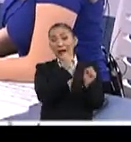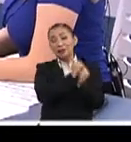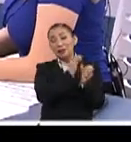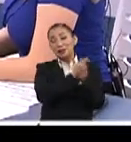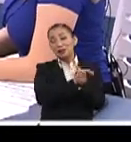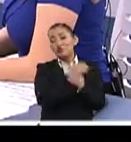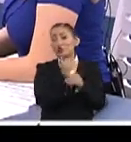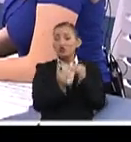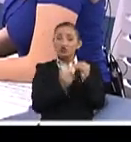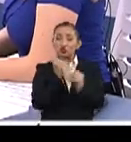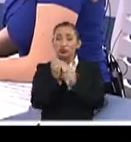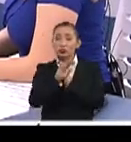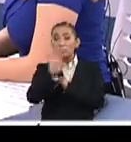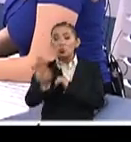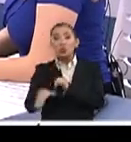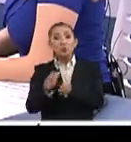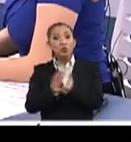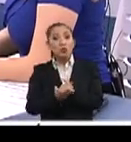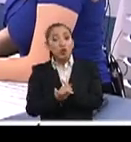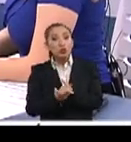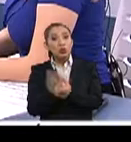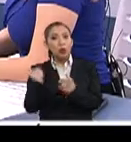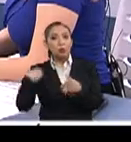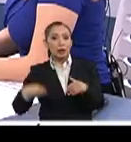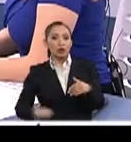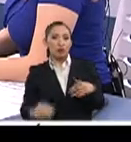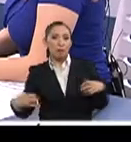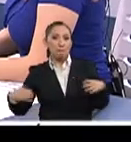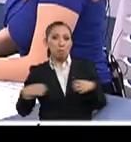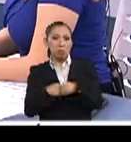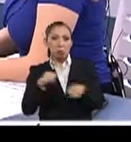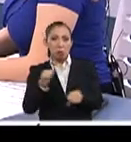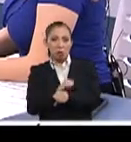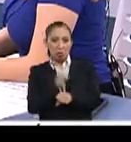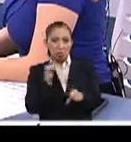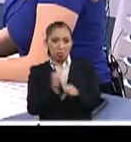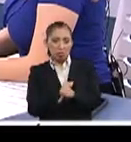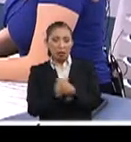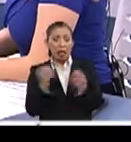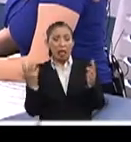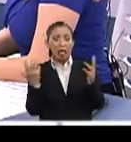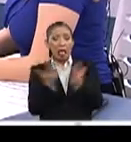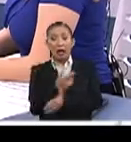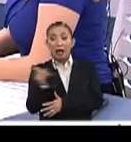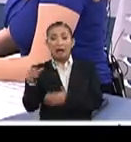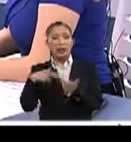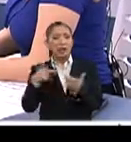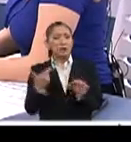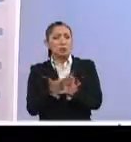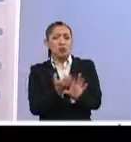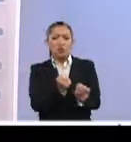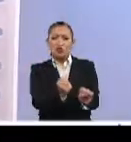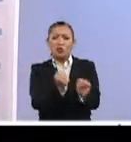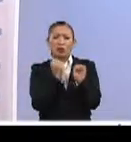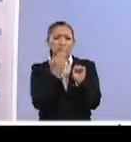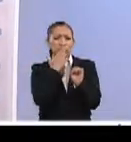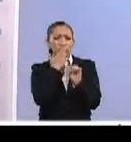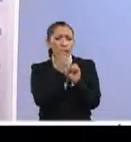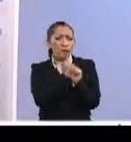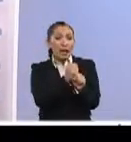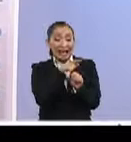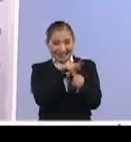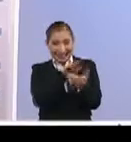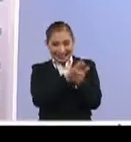matrimonio, pues pierde a su esposo en un accidente automovilístico, y fue una relación muy intensa que en